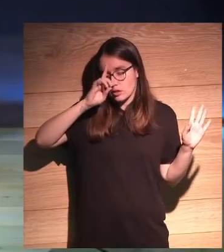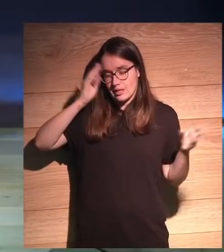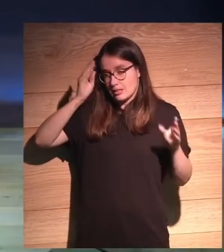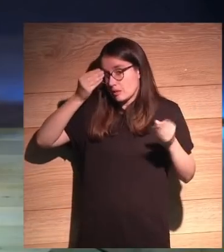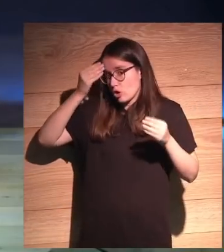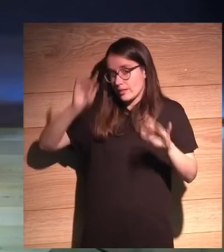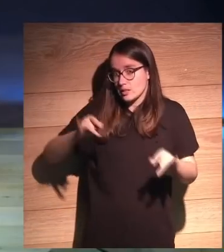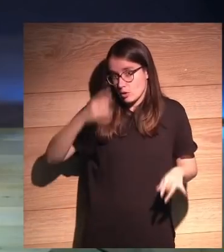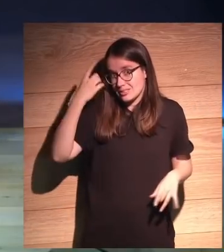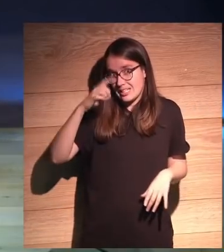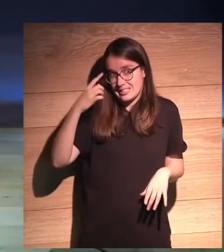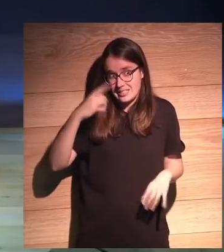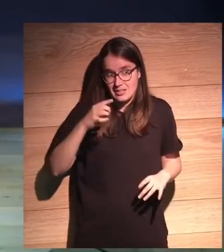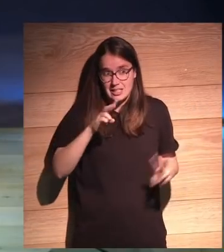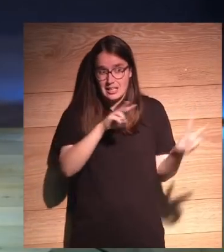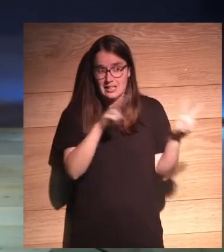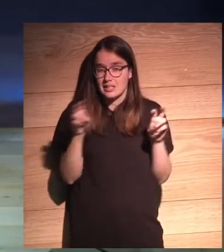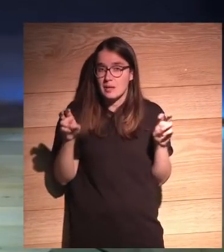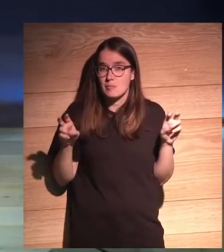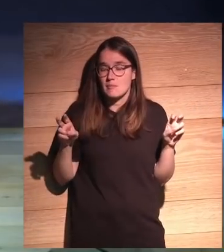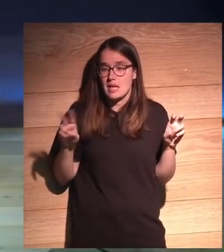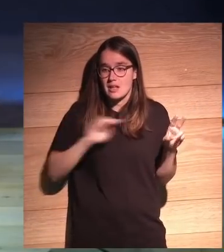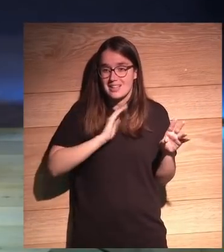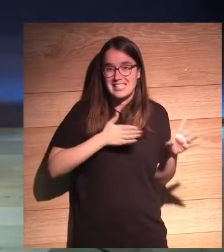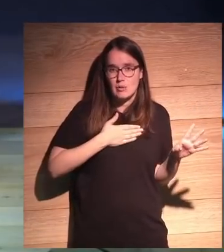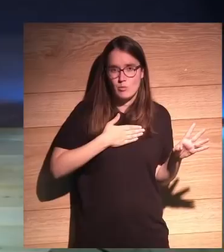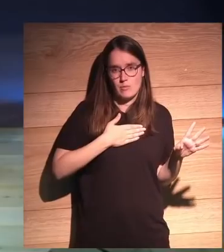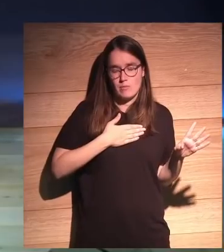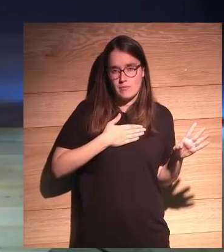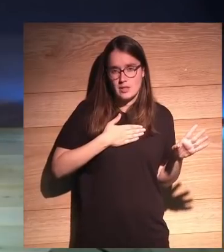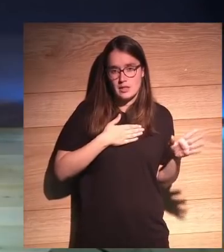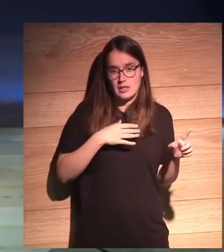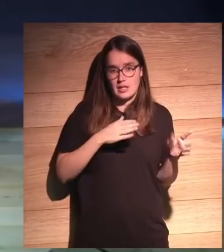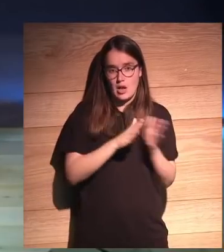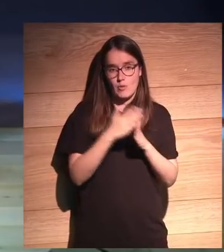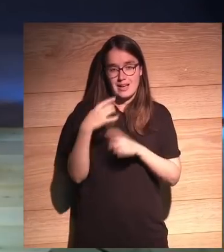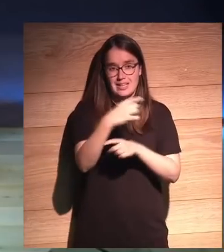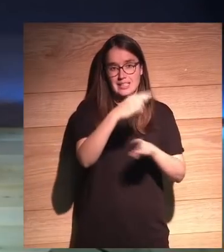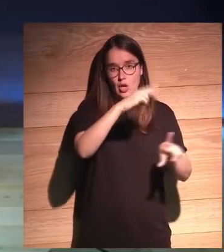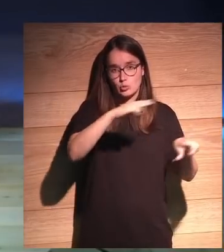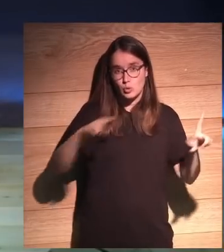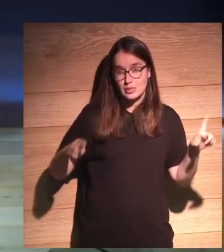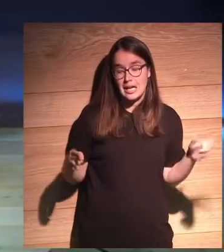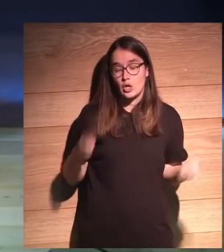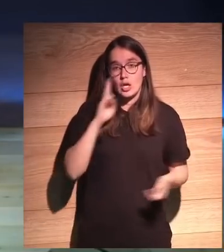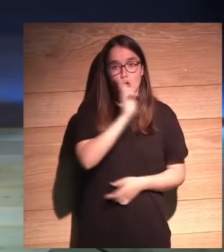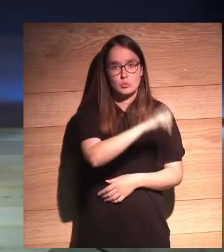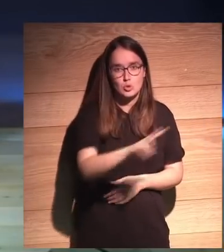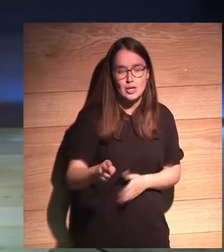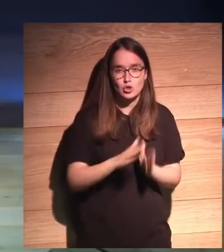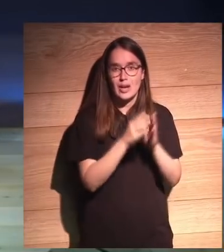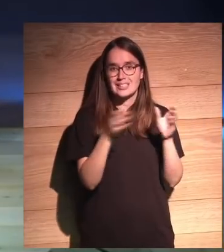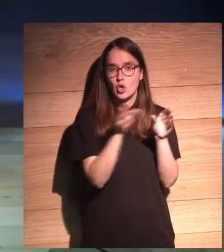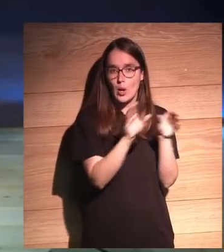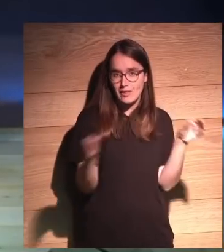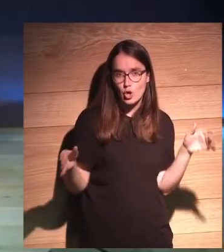seguramente, lo que pasa es que bueno, ya sabes luego que también el tema de las atribuciones de la obra plástica en los museos, bueno, en los museos, en las